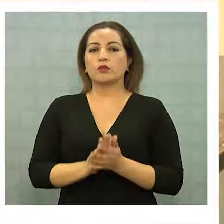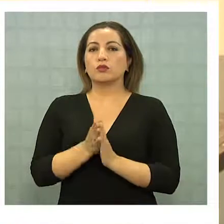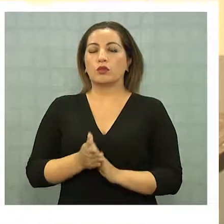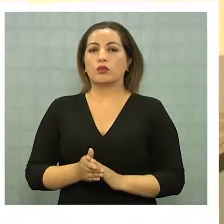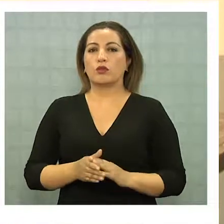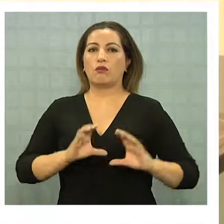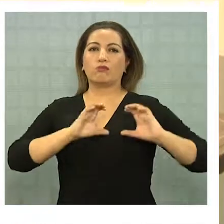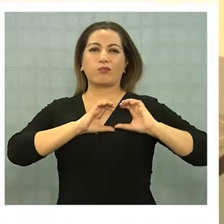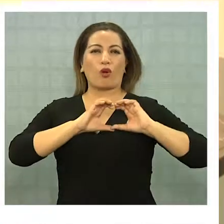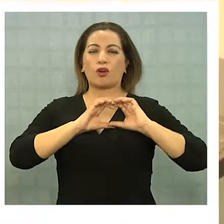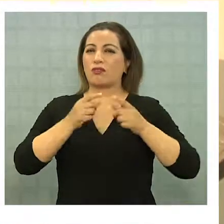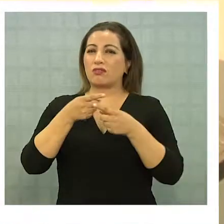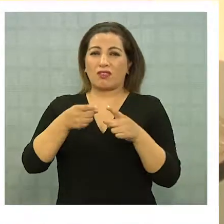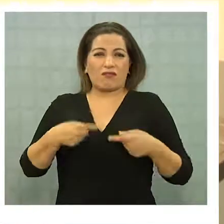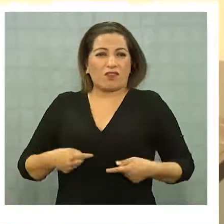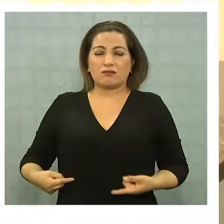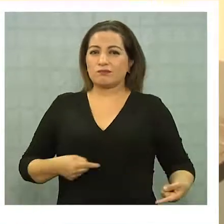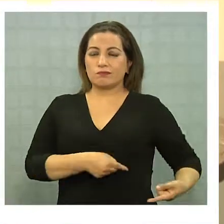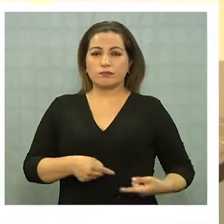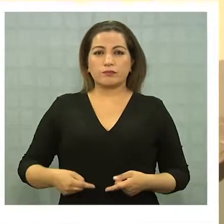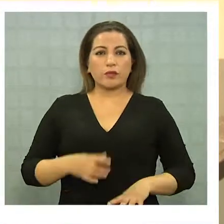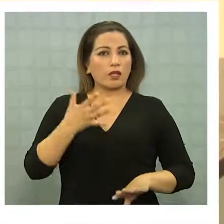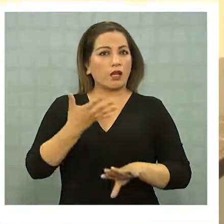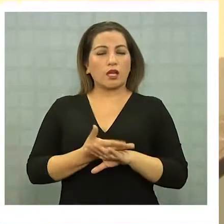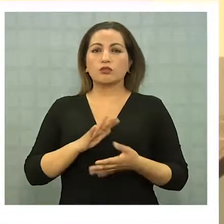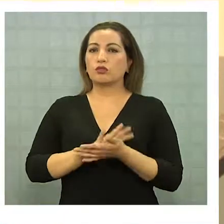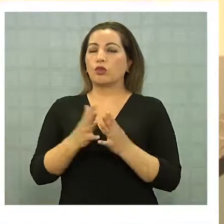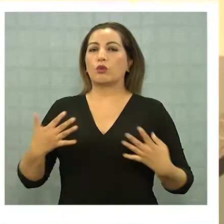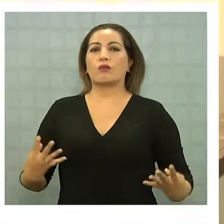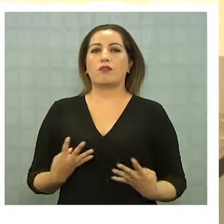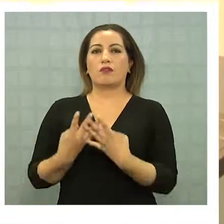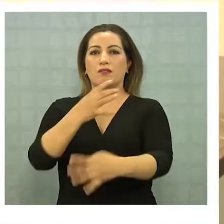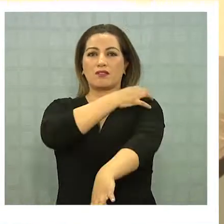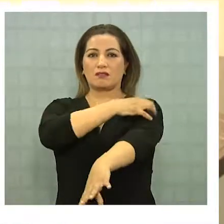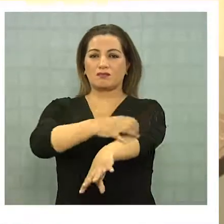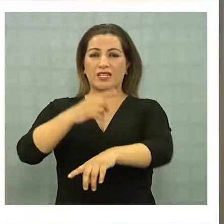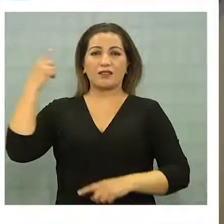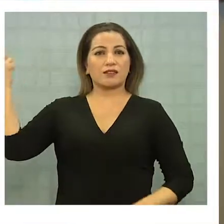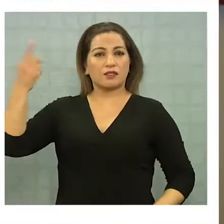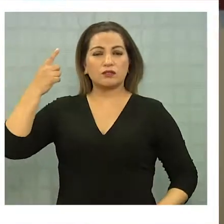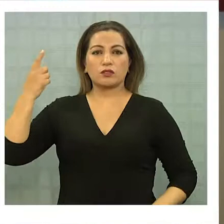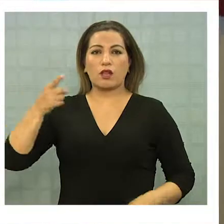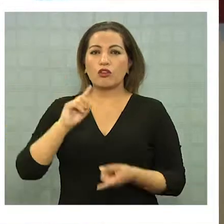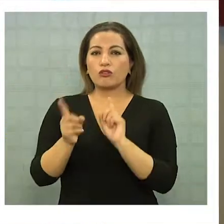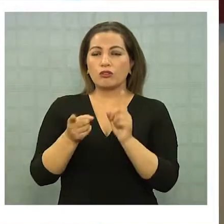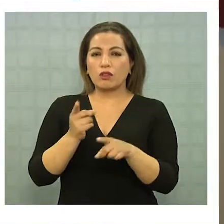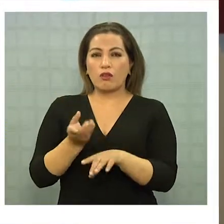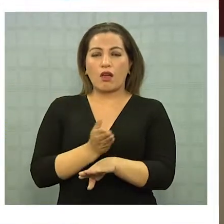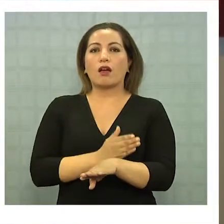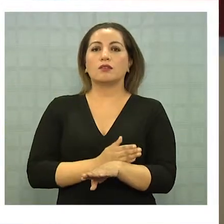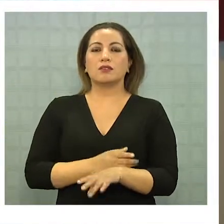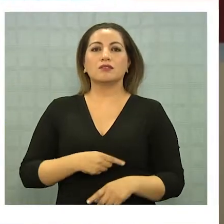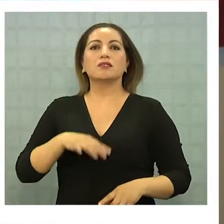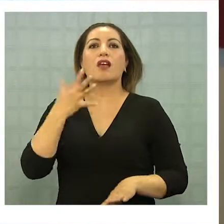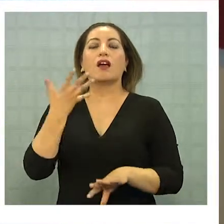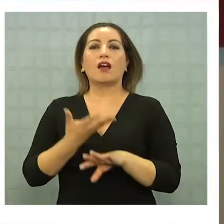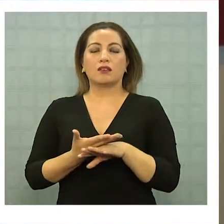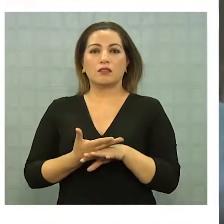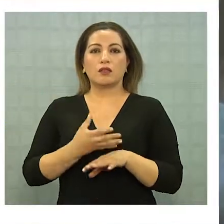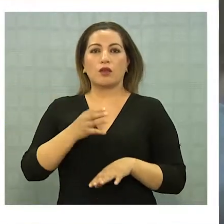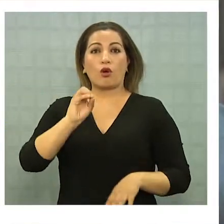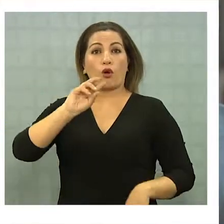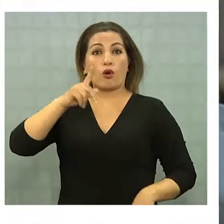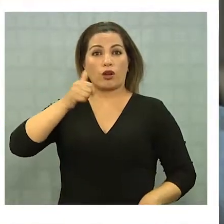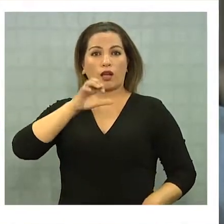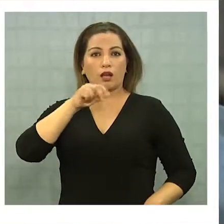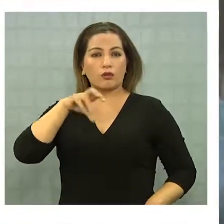que es la donación de órganos. Hay toda una red nacional que se coordina para ver la disponibilidad